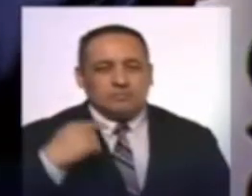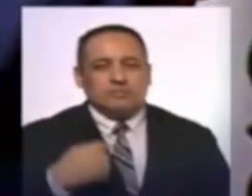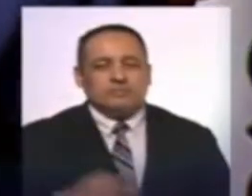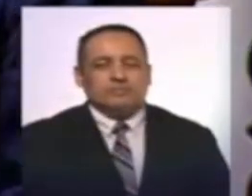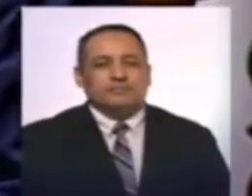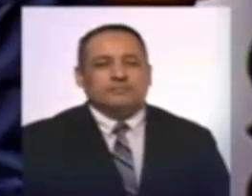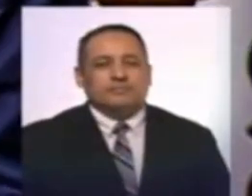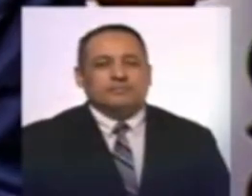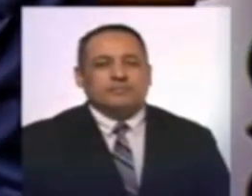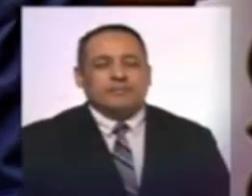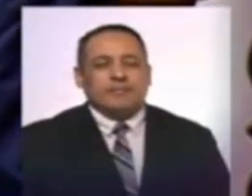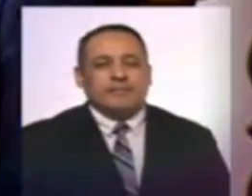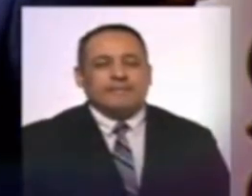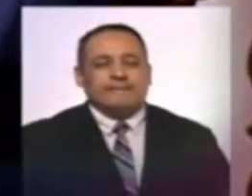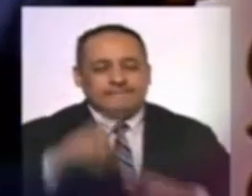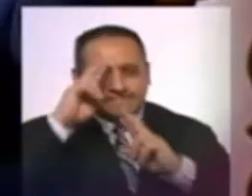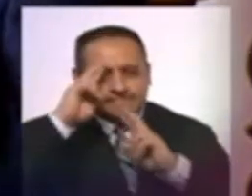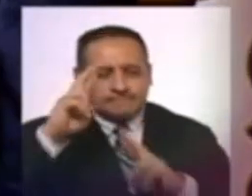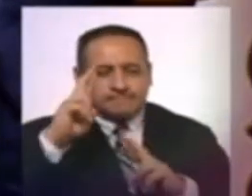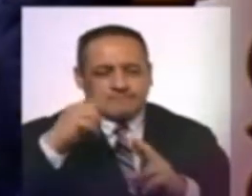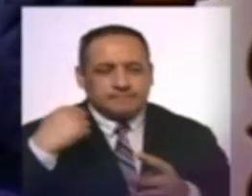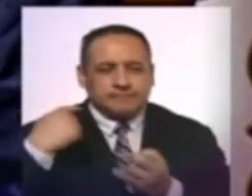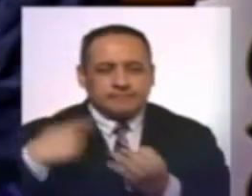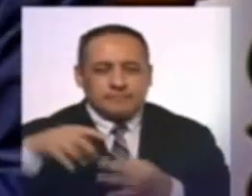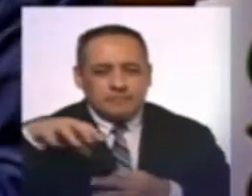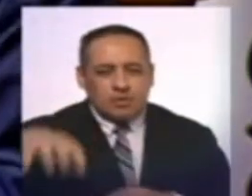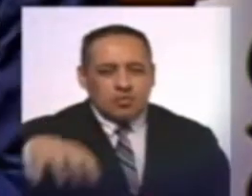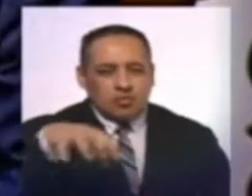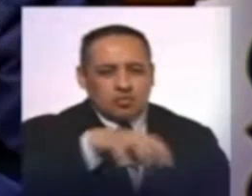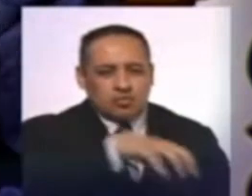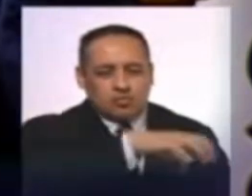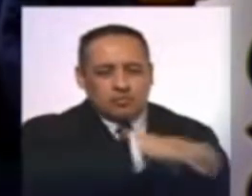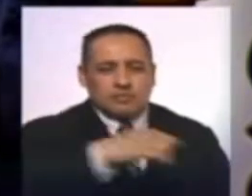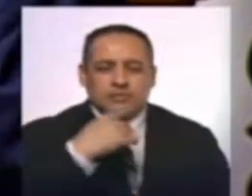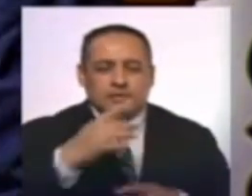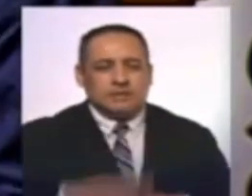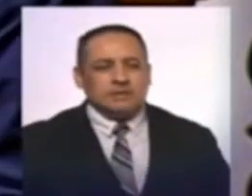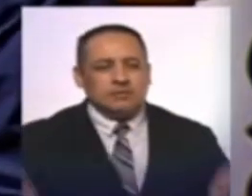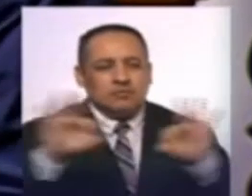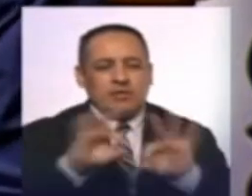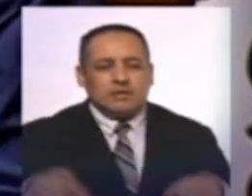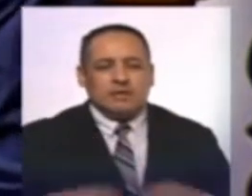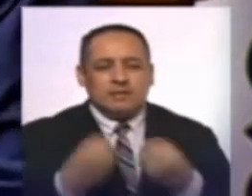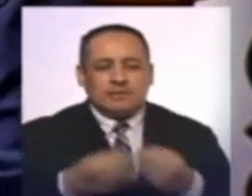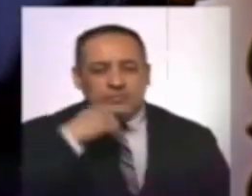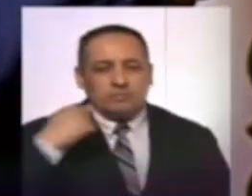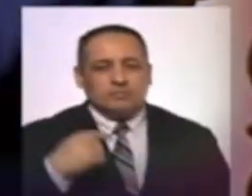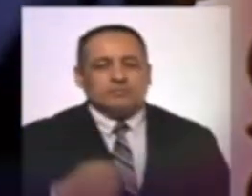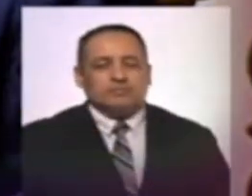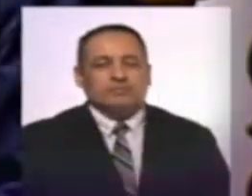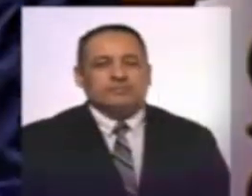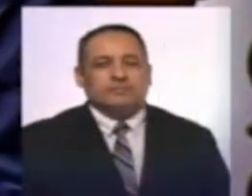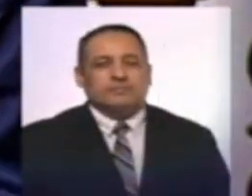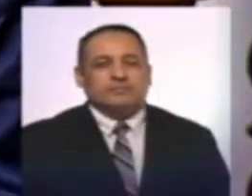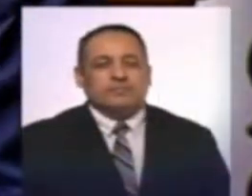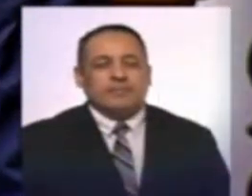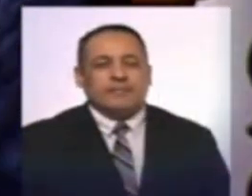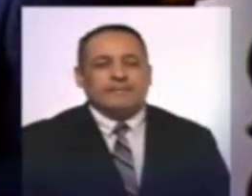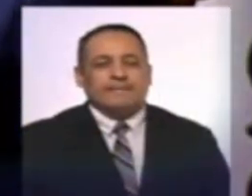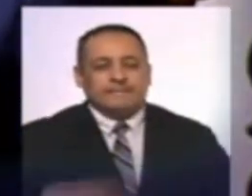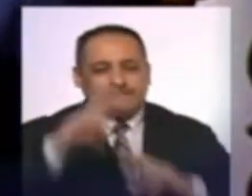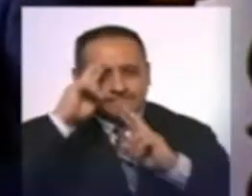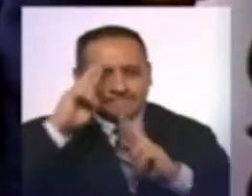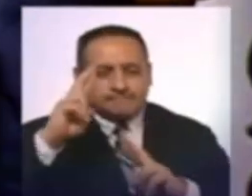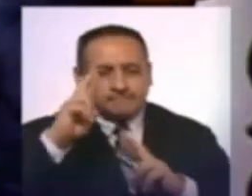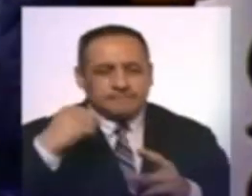William Zapata defendió al Congreso por la votación por el nuevo defensor del pueblo, previo al mensaje de Josué Gutiérrez. El respeto